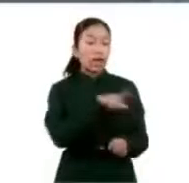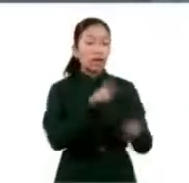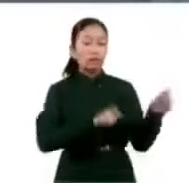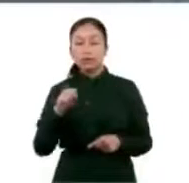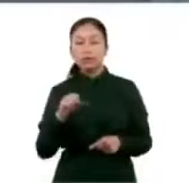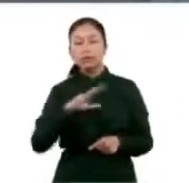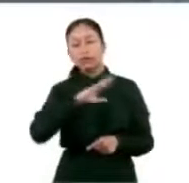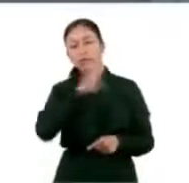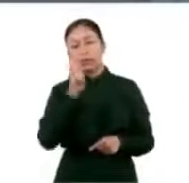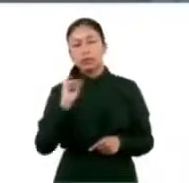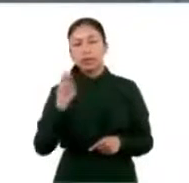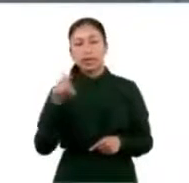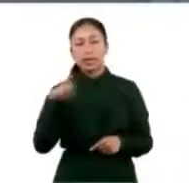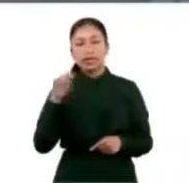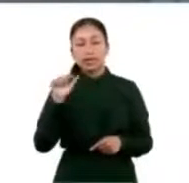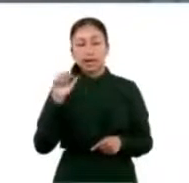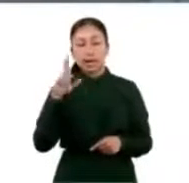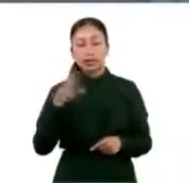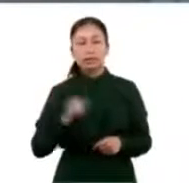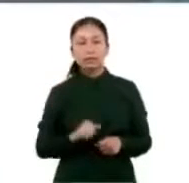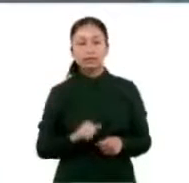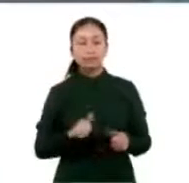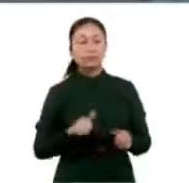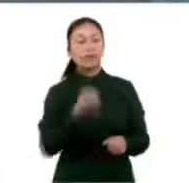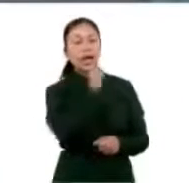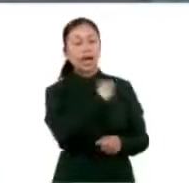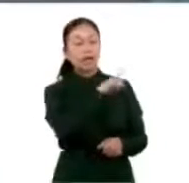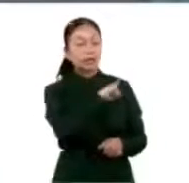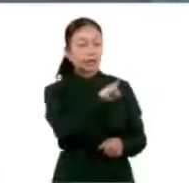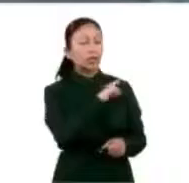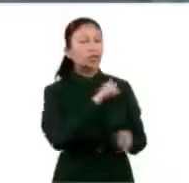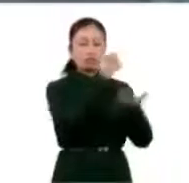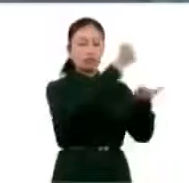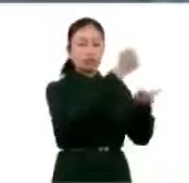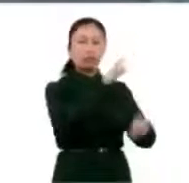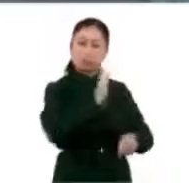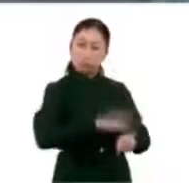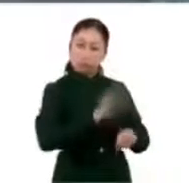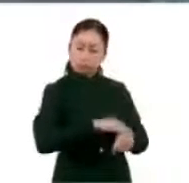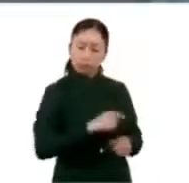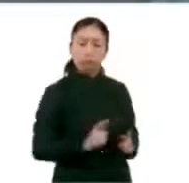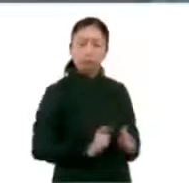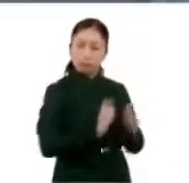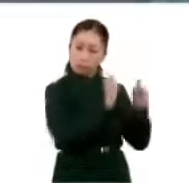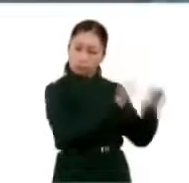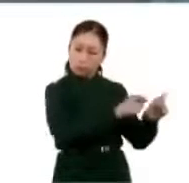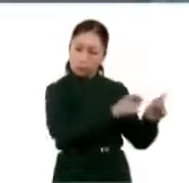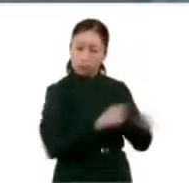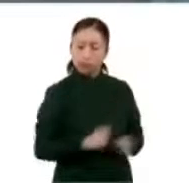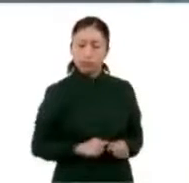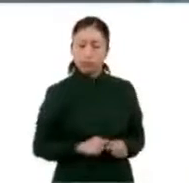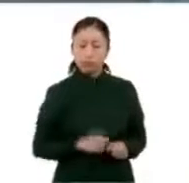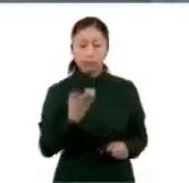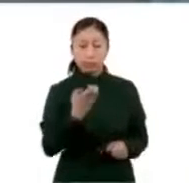IMSS Bienestar, que va a dar atención a la salud a la población en general, y de esta manera va a haber mejores